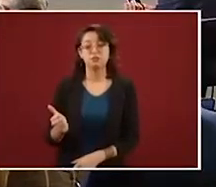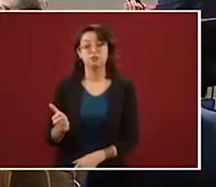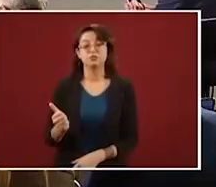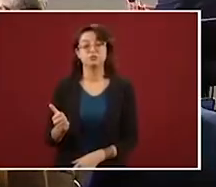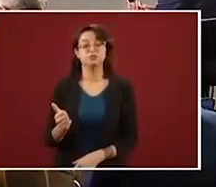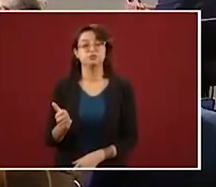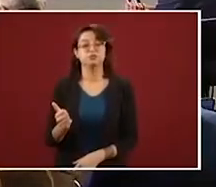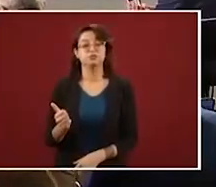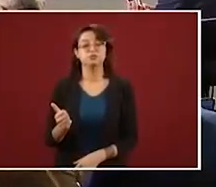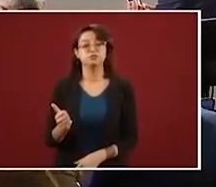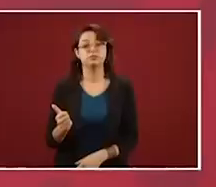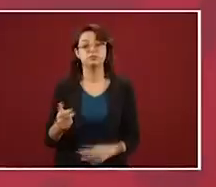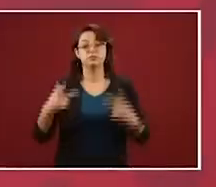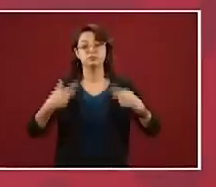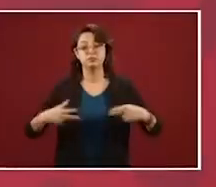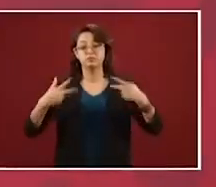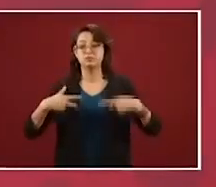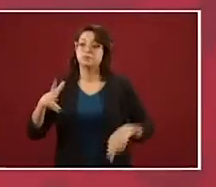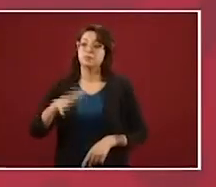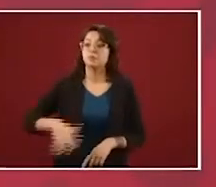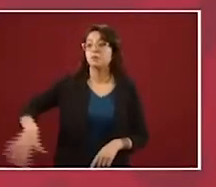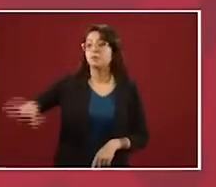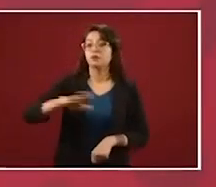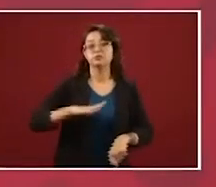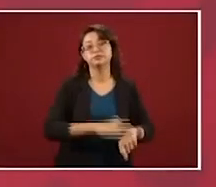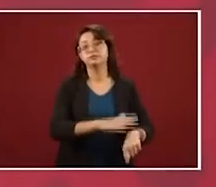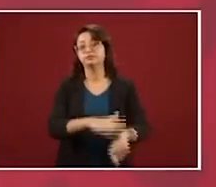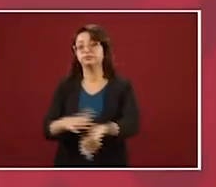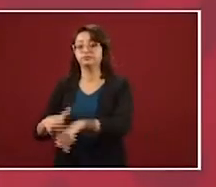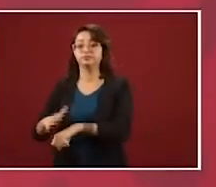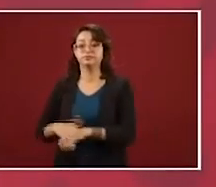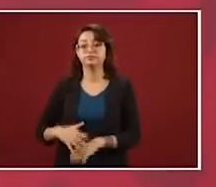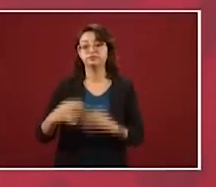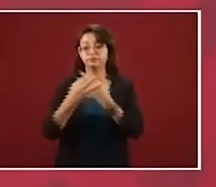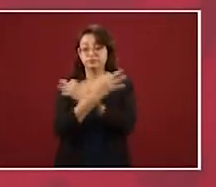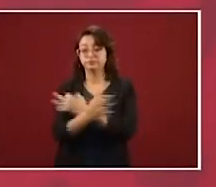decirle a la gente que tenemos